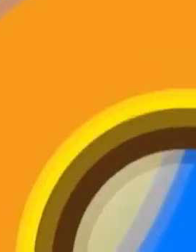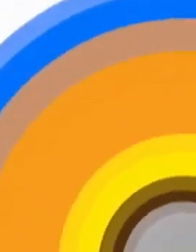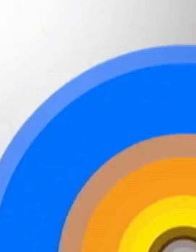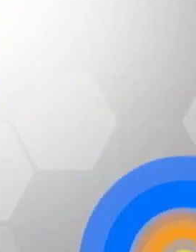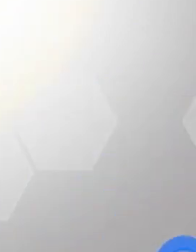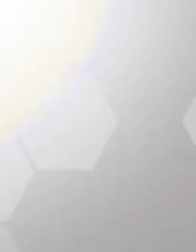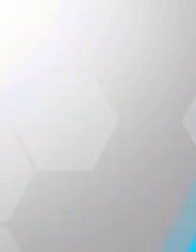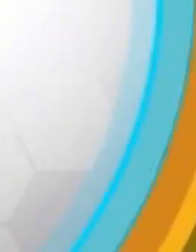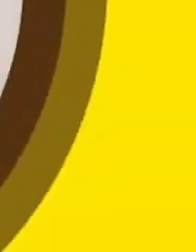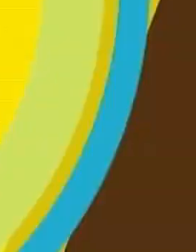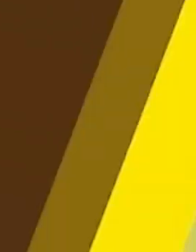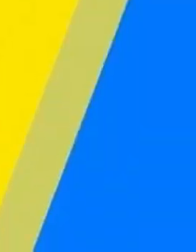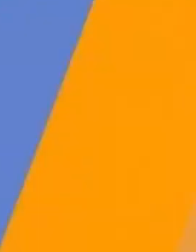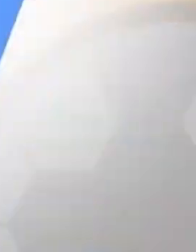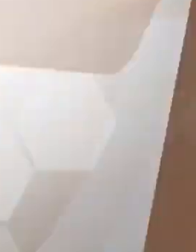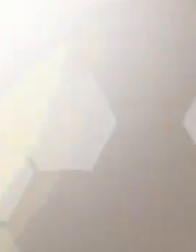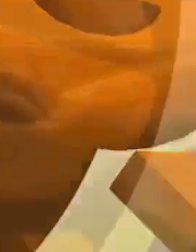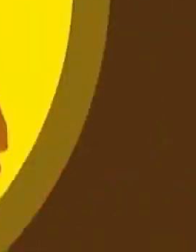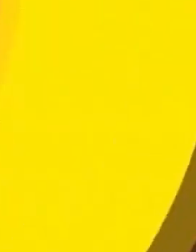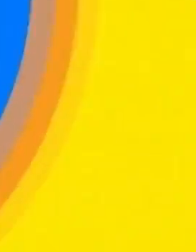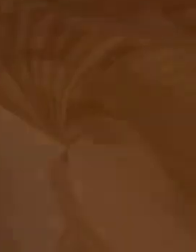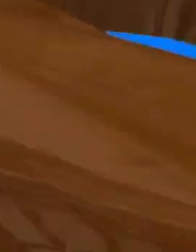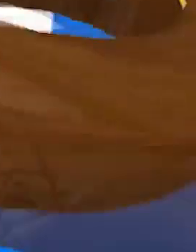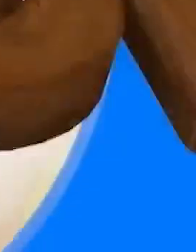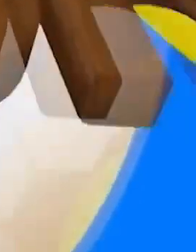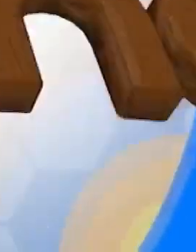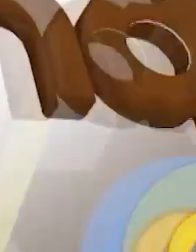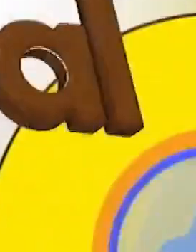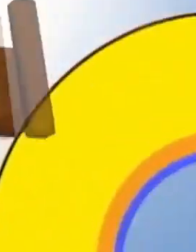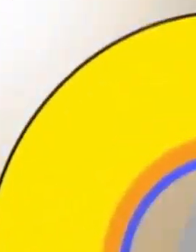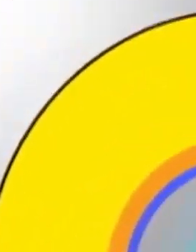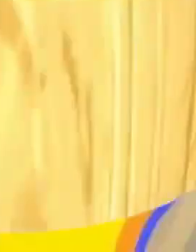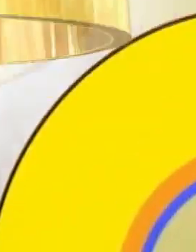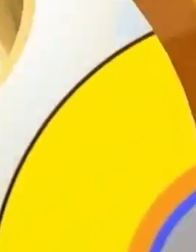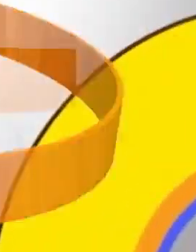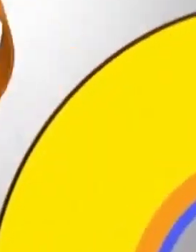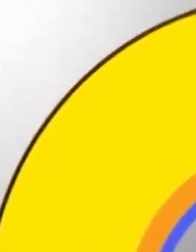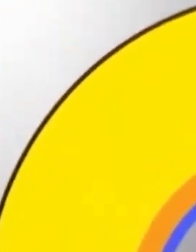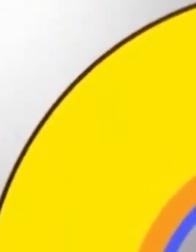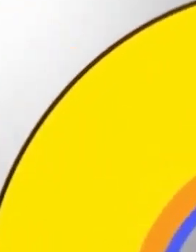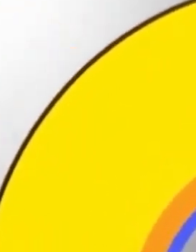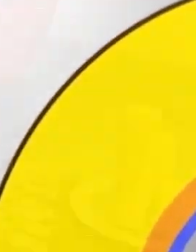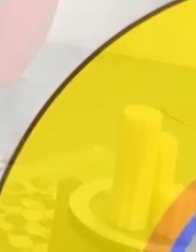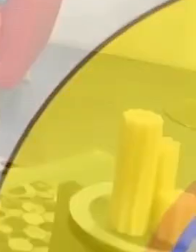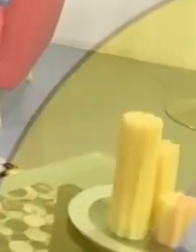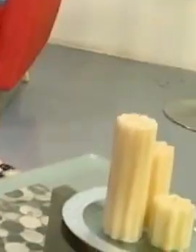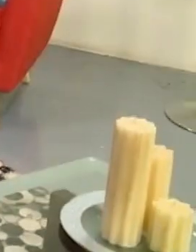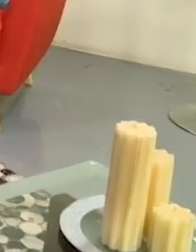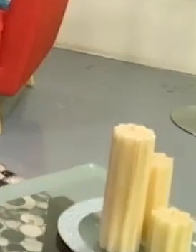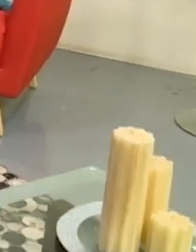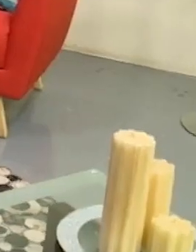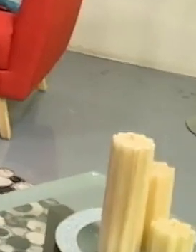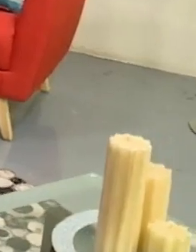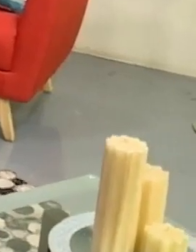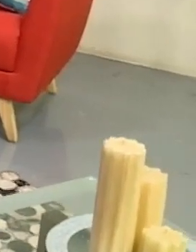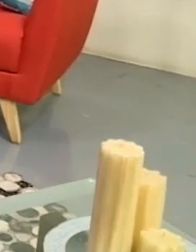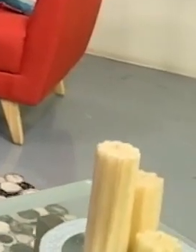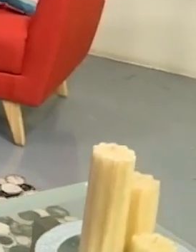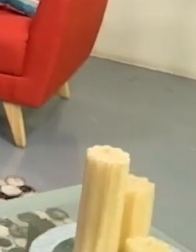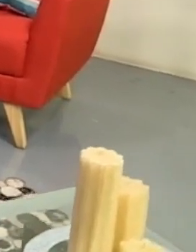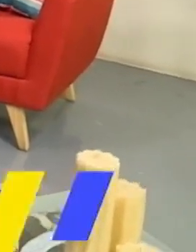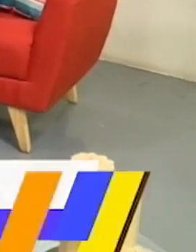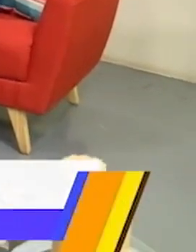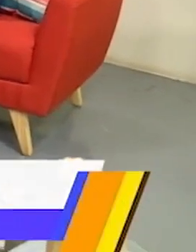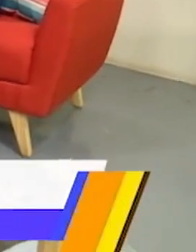Costa Rica es pura vida. Costa Rica es. Este viernes